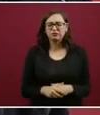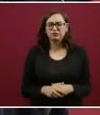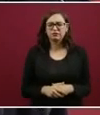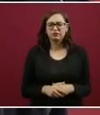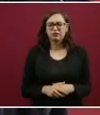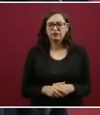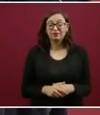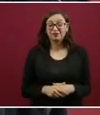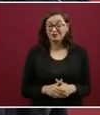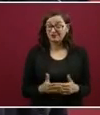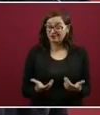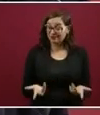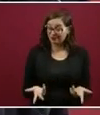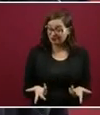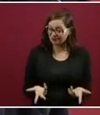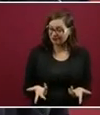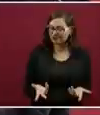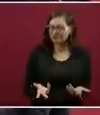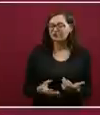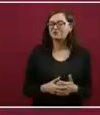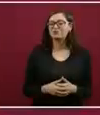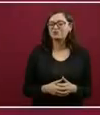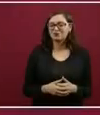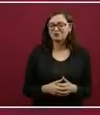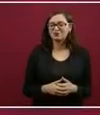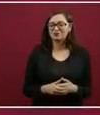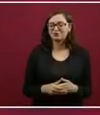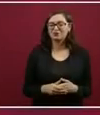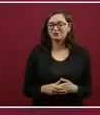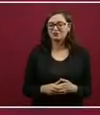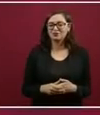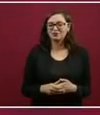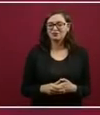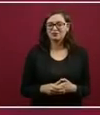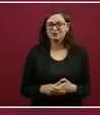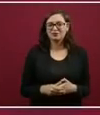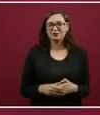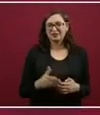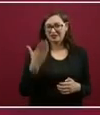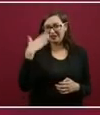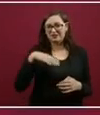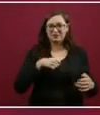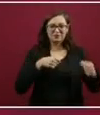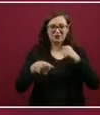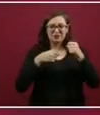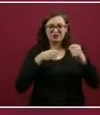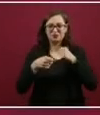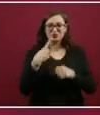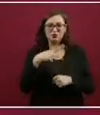Ya ven cómo es el AMPA del periodismo.